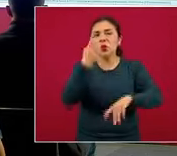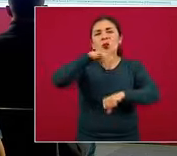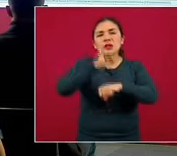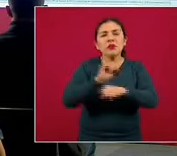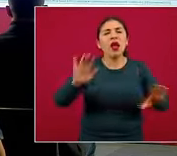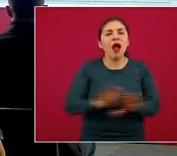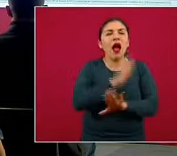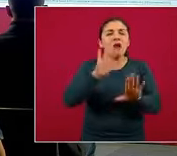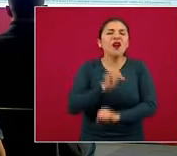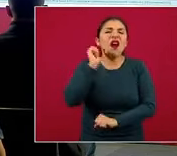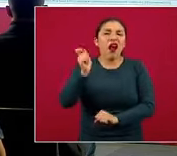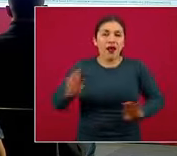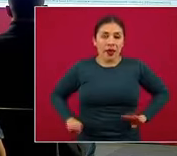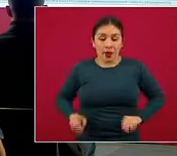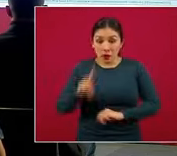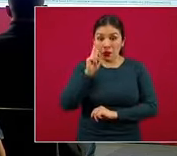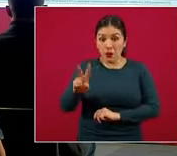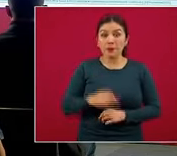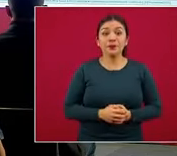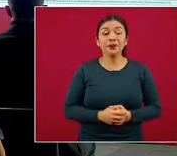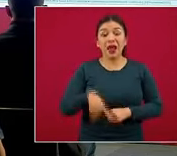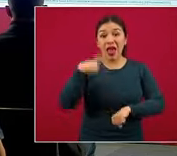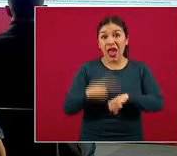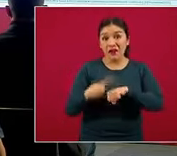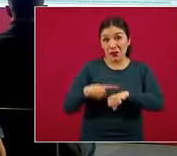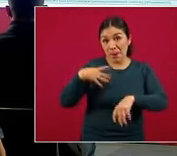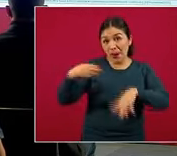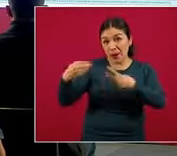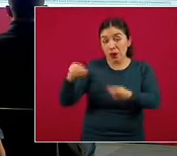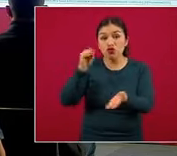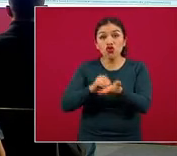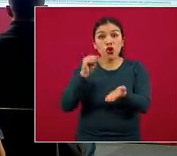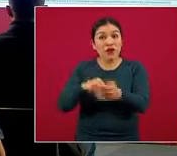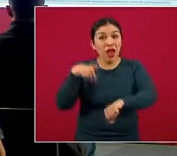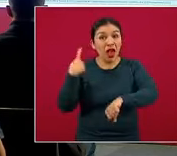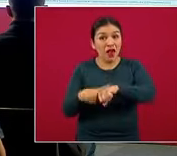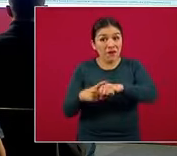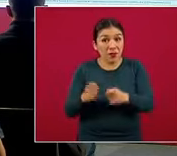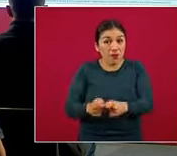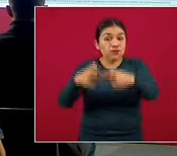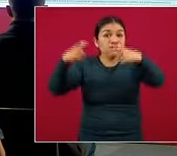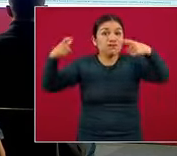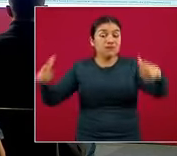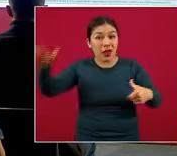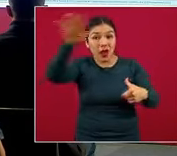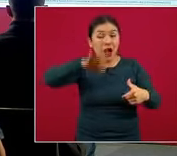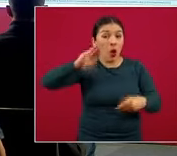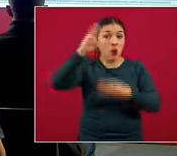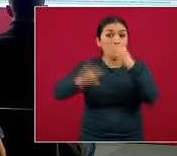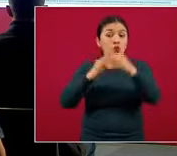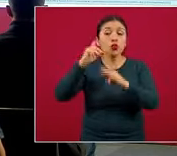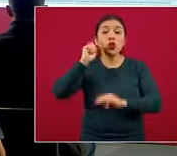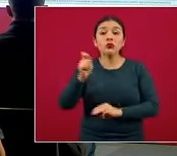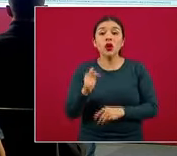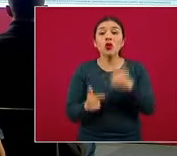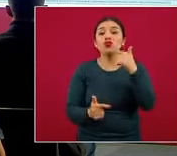semanal. Podemos ver que la epidemia activa, la pandemia en este caso ya activa en el mundo es del